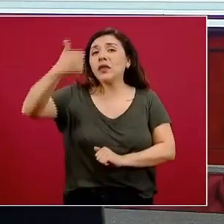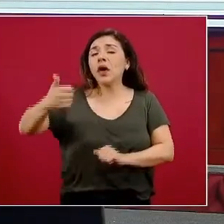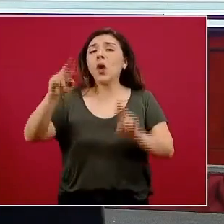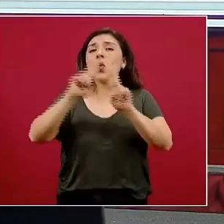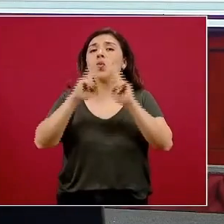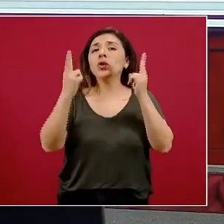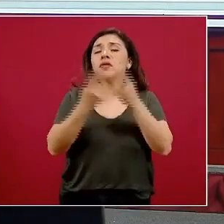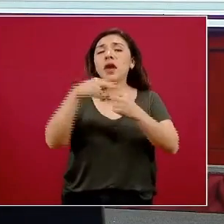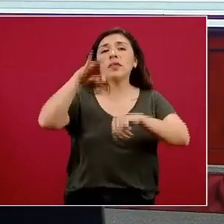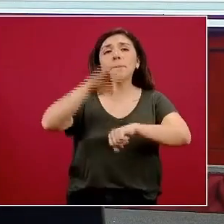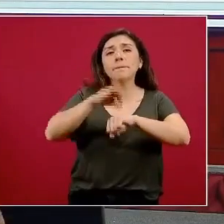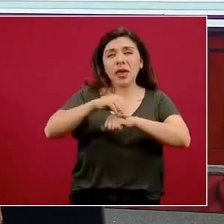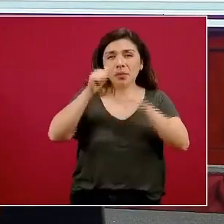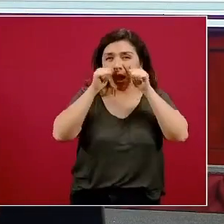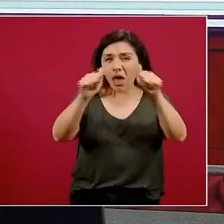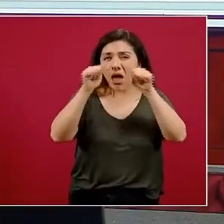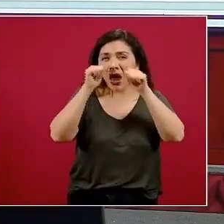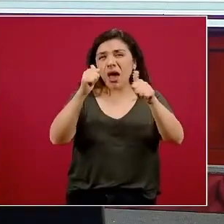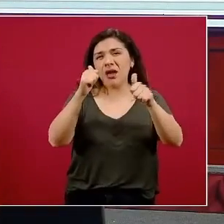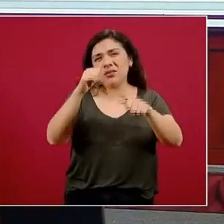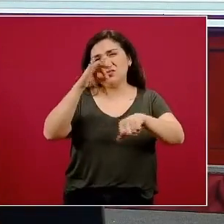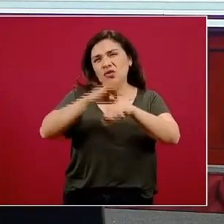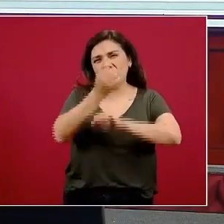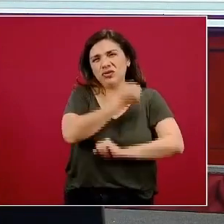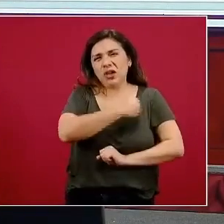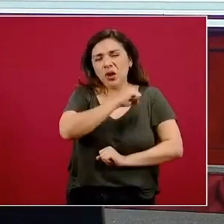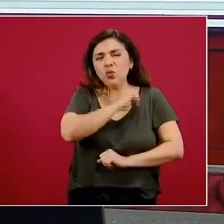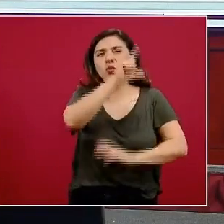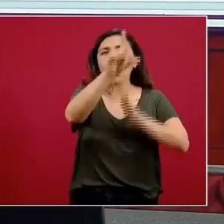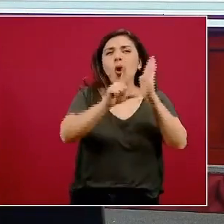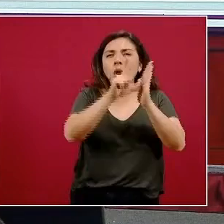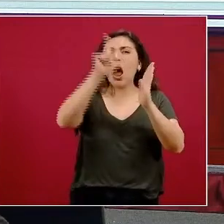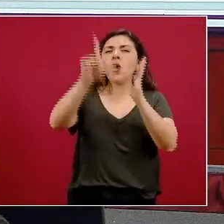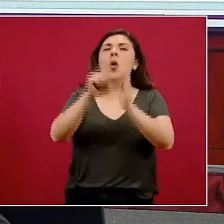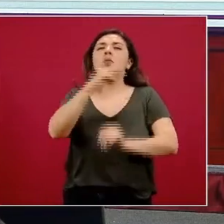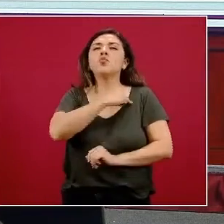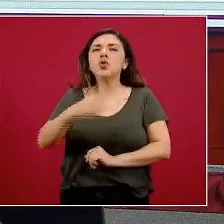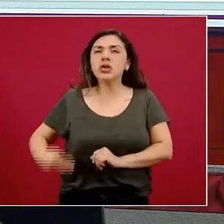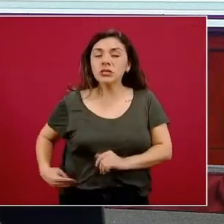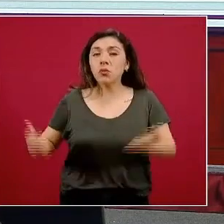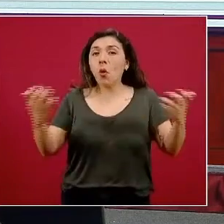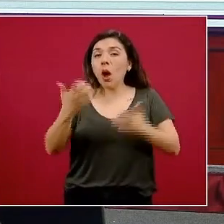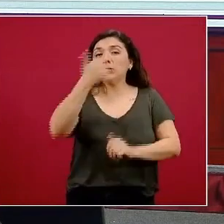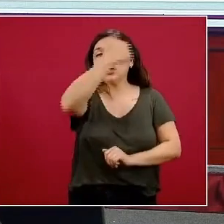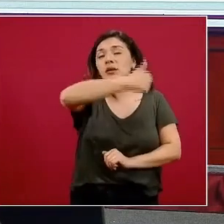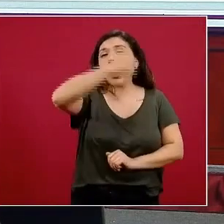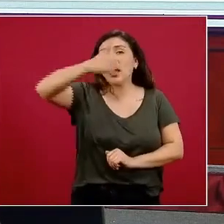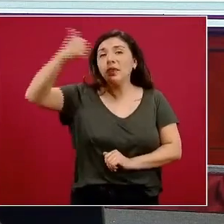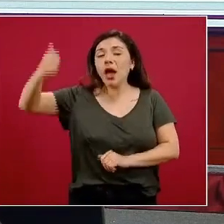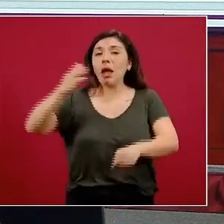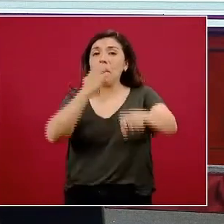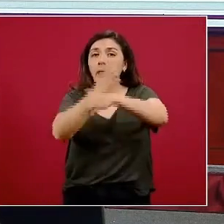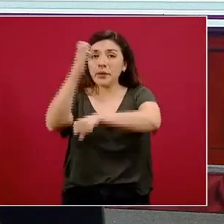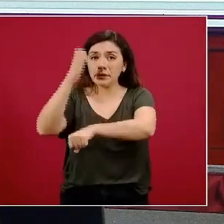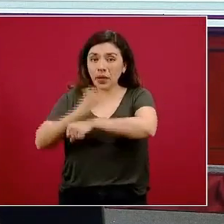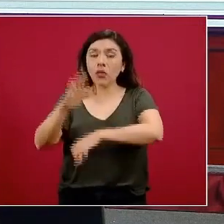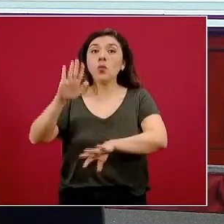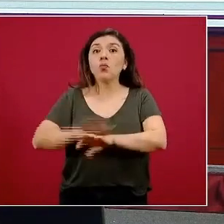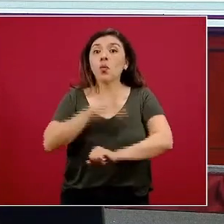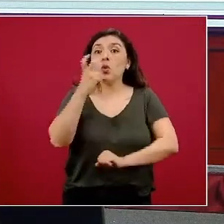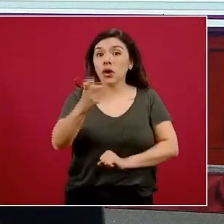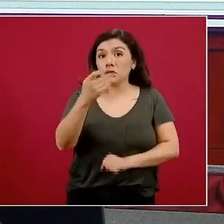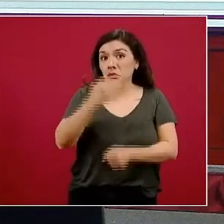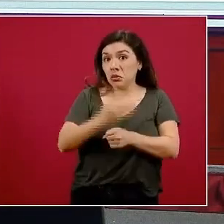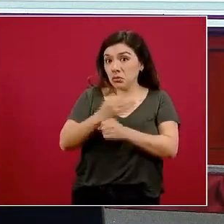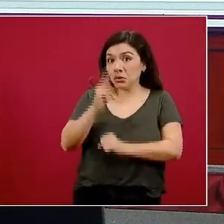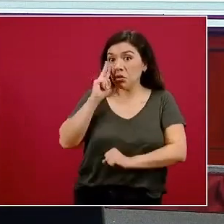unidades médicas, en cada una de las localidades, municipios e entidades federativas. Por lo tanto, entonces